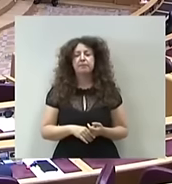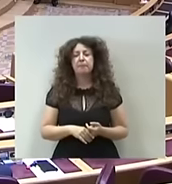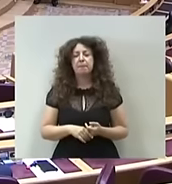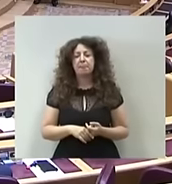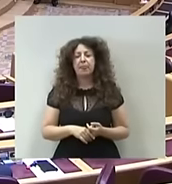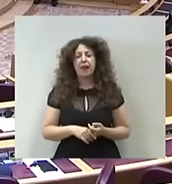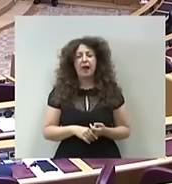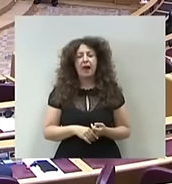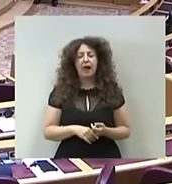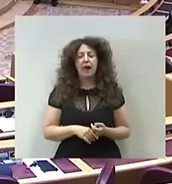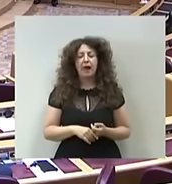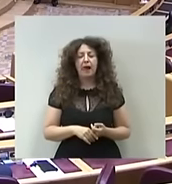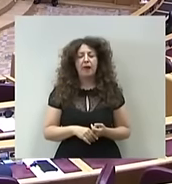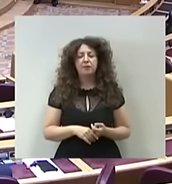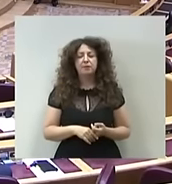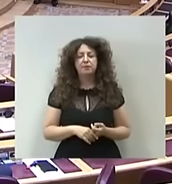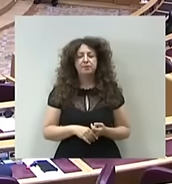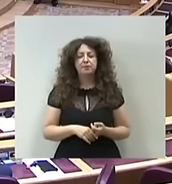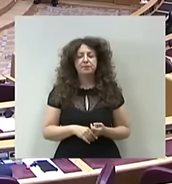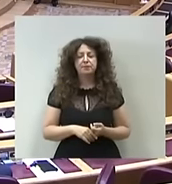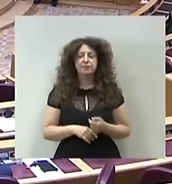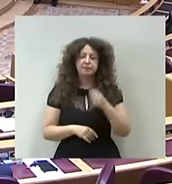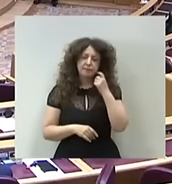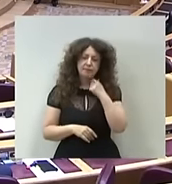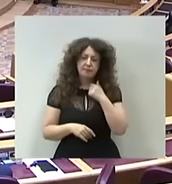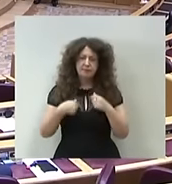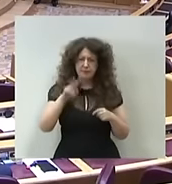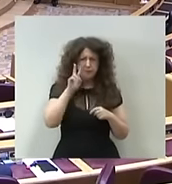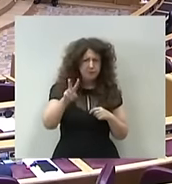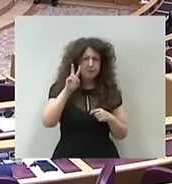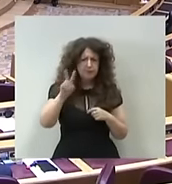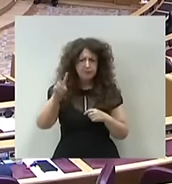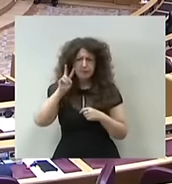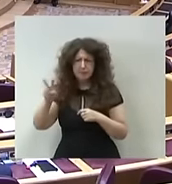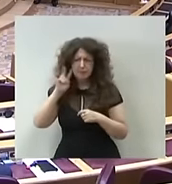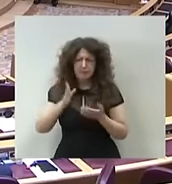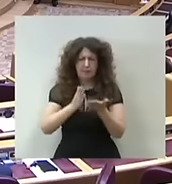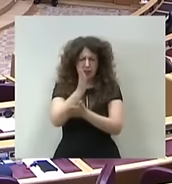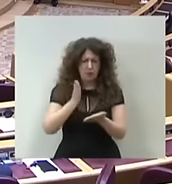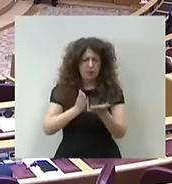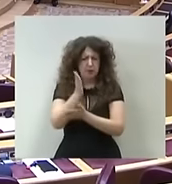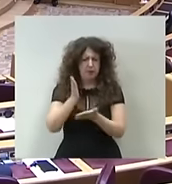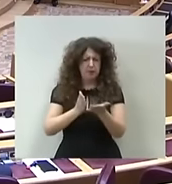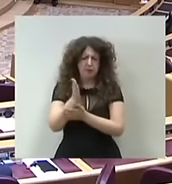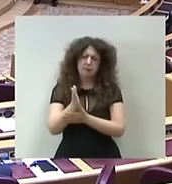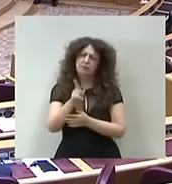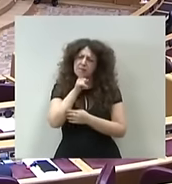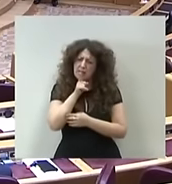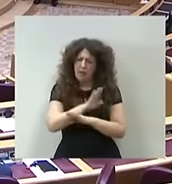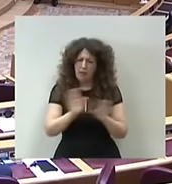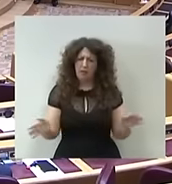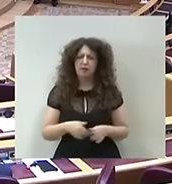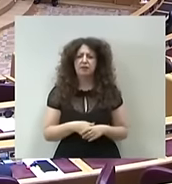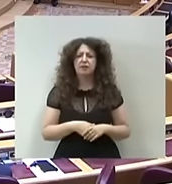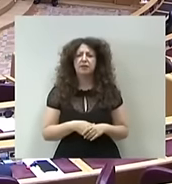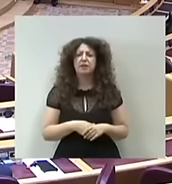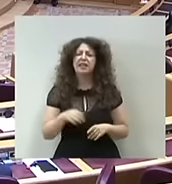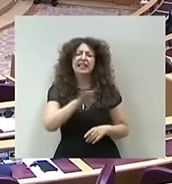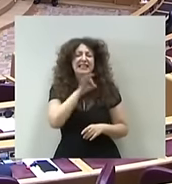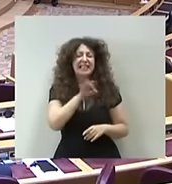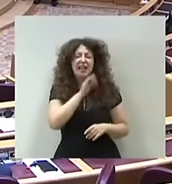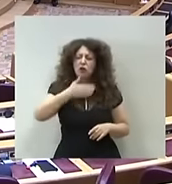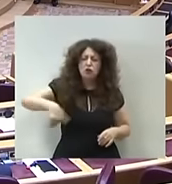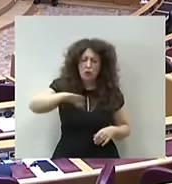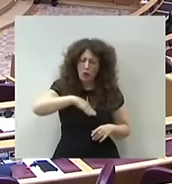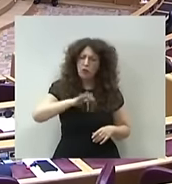Mayo. Un segundo, señorías. Estoy observándoles todo el pleno. Llevan interrumpiendo permanentemente. Guarden silencio. Todas sus señorías. Luego